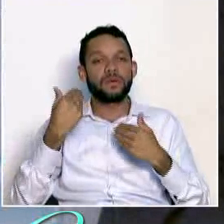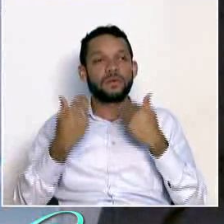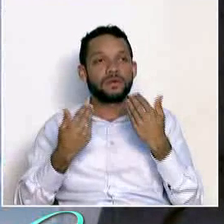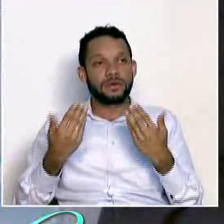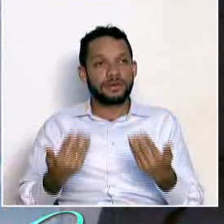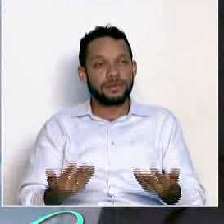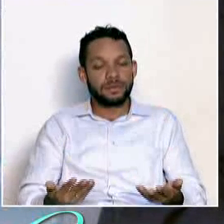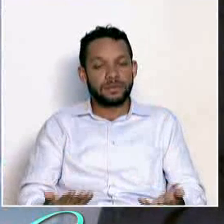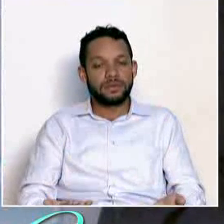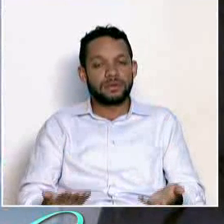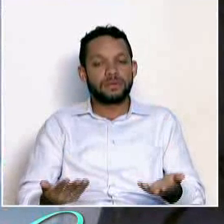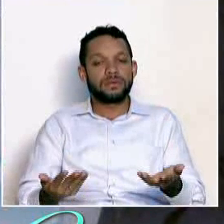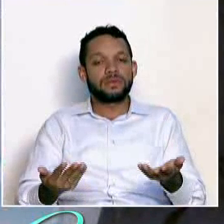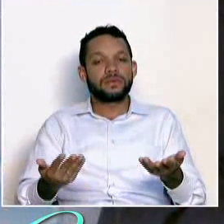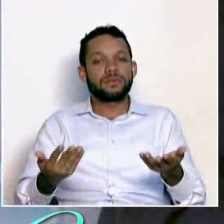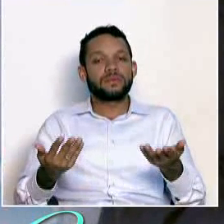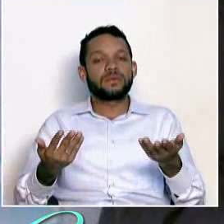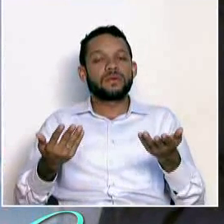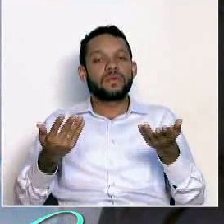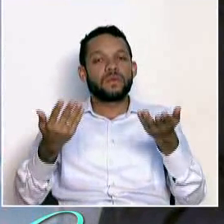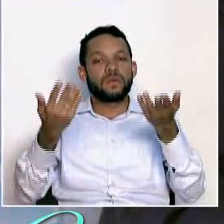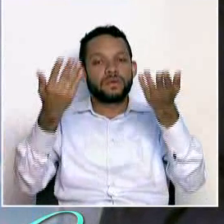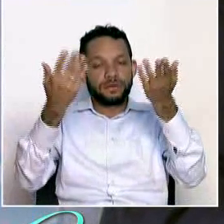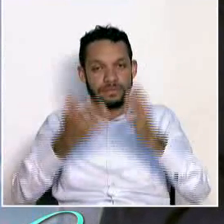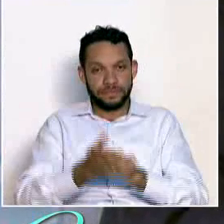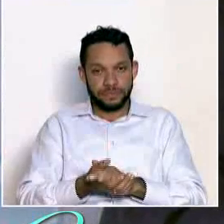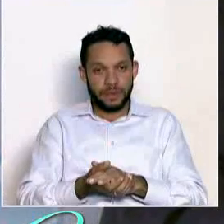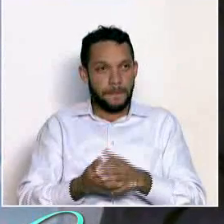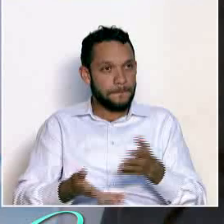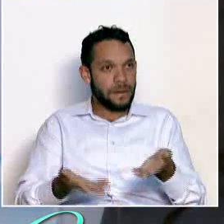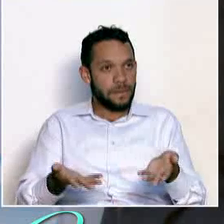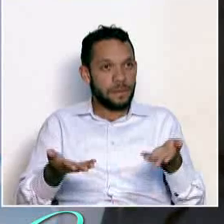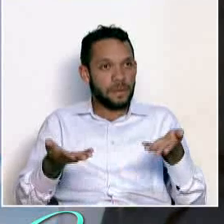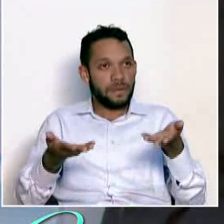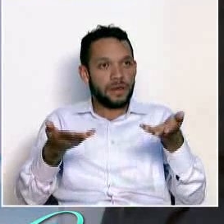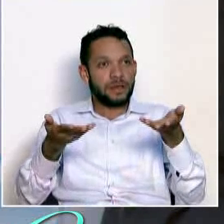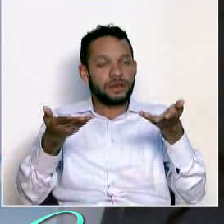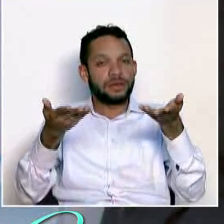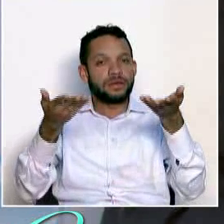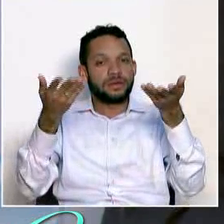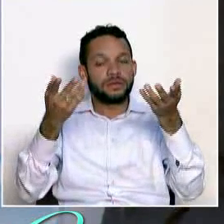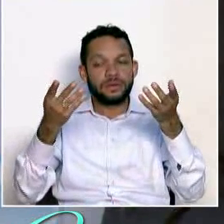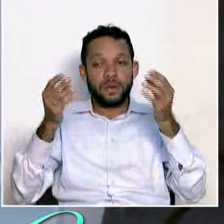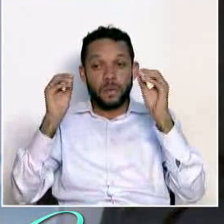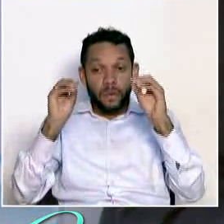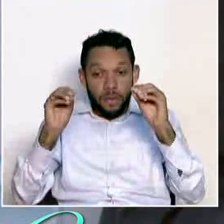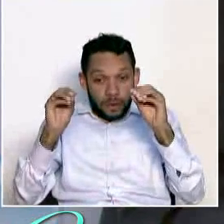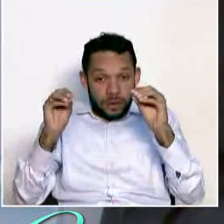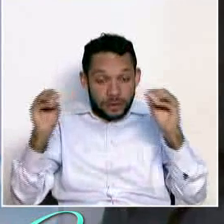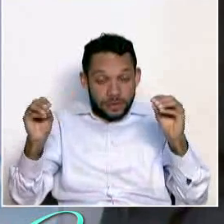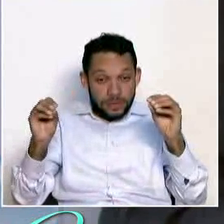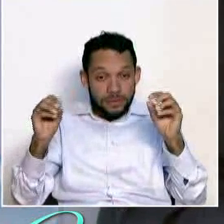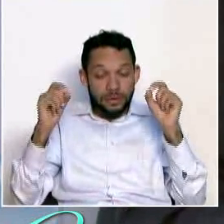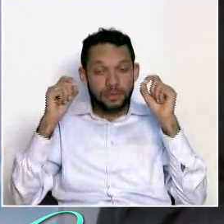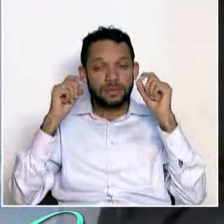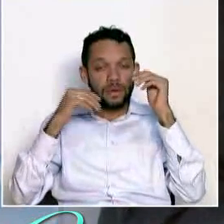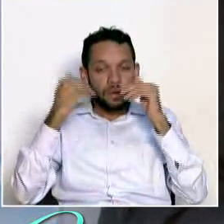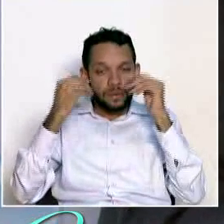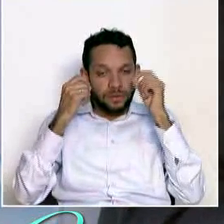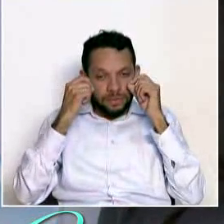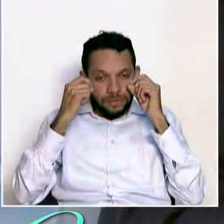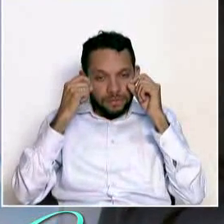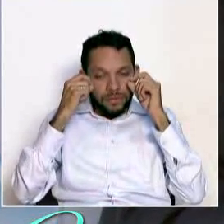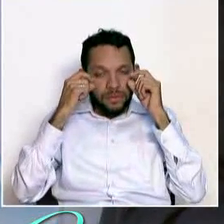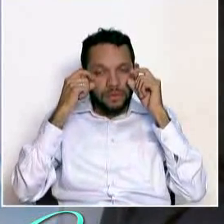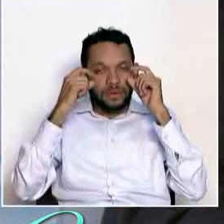flota, flota, elévate, flota, flota más. Y al escuchar mi voz contar progresivamente del 1